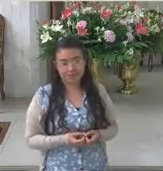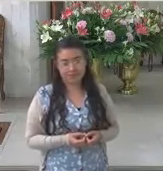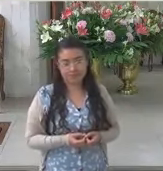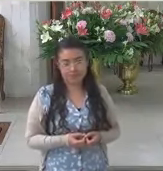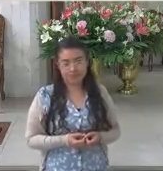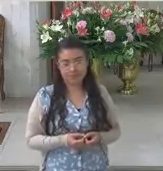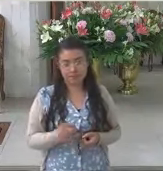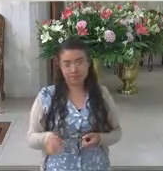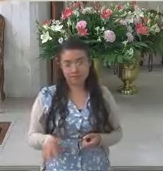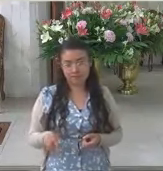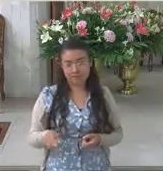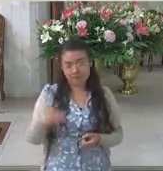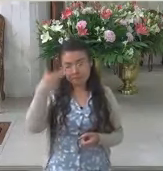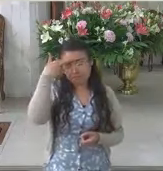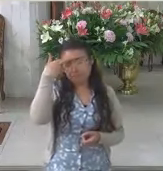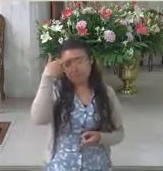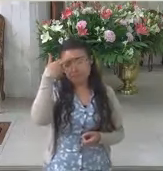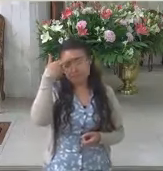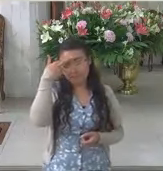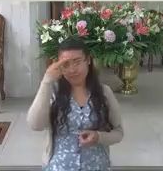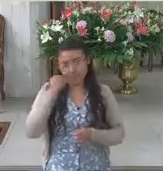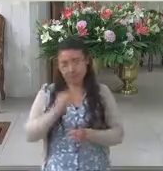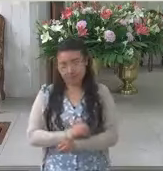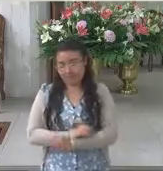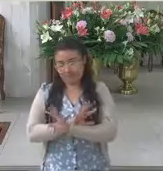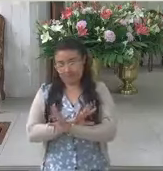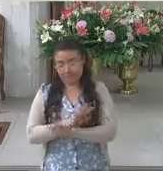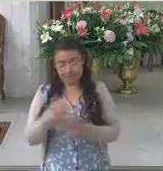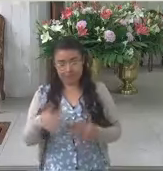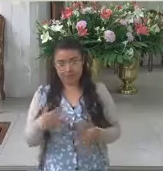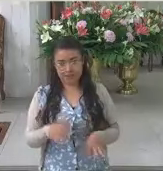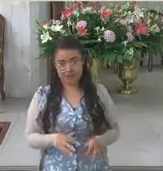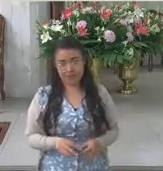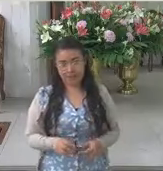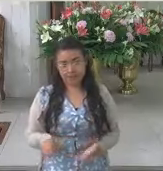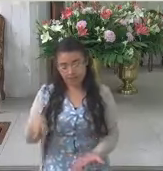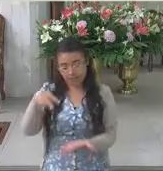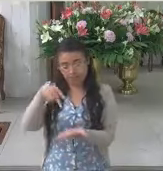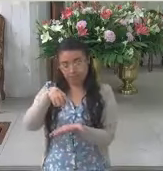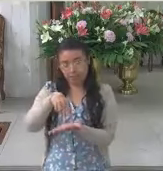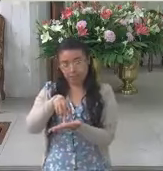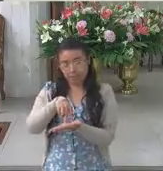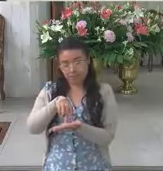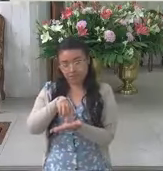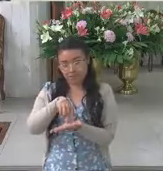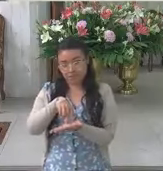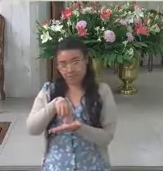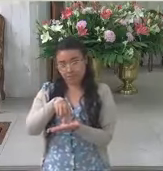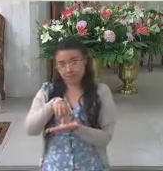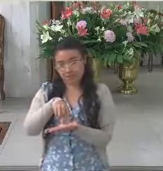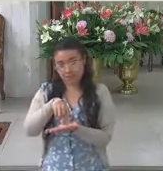recordarlo se levantaron del altar y le lanzaron un reto al